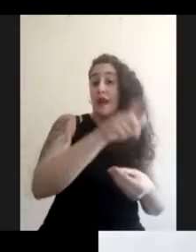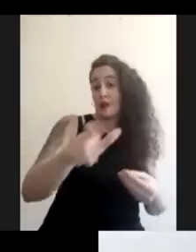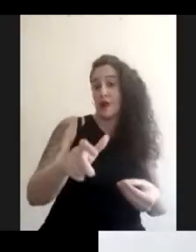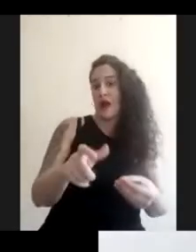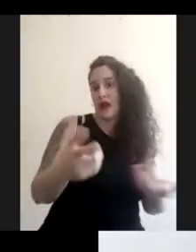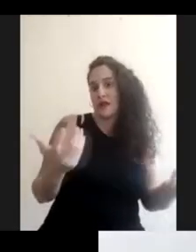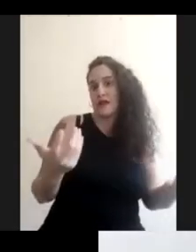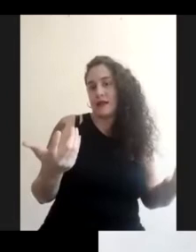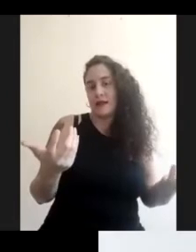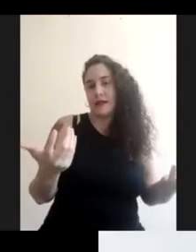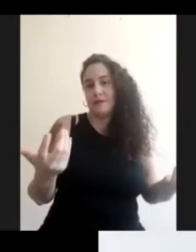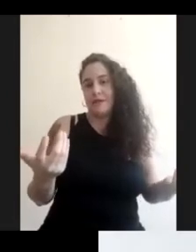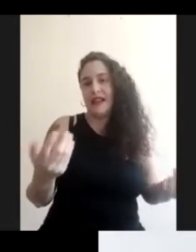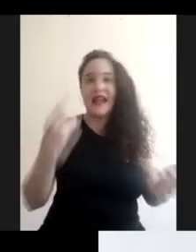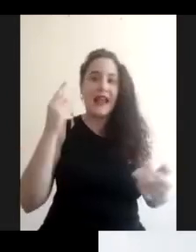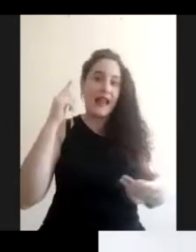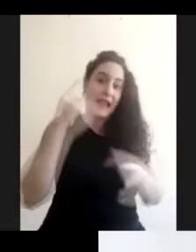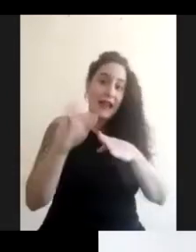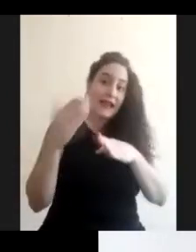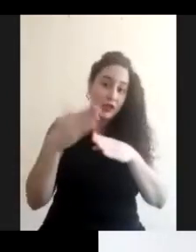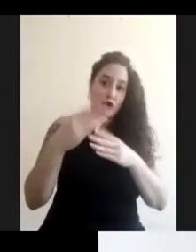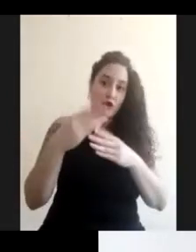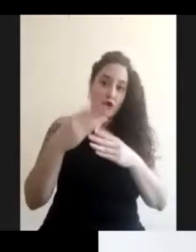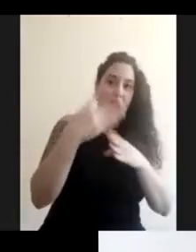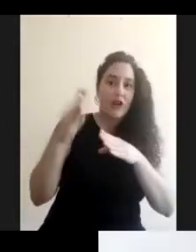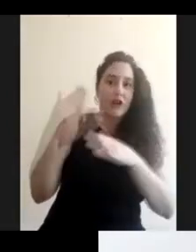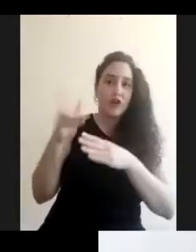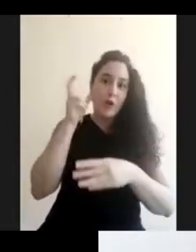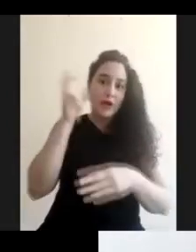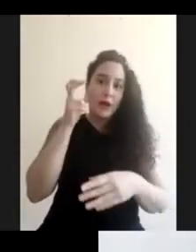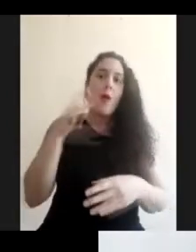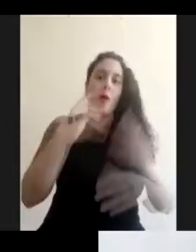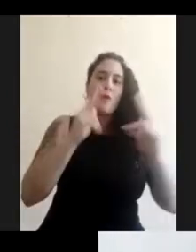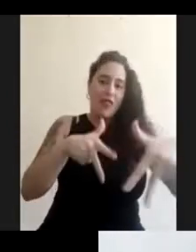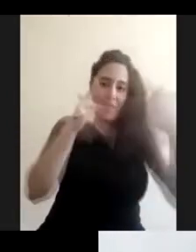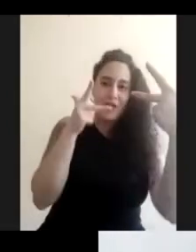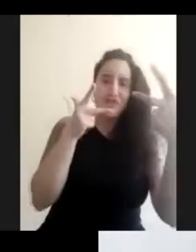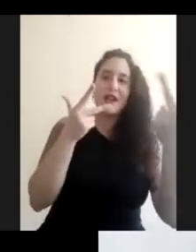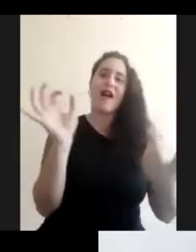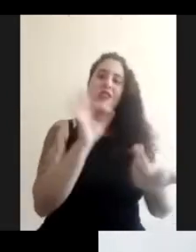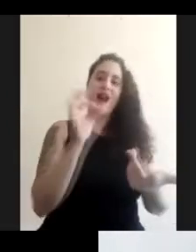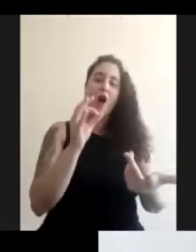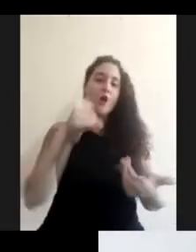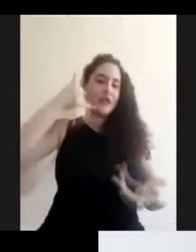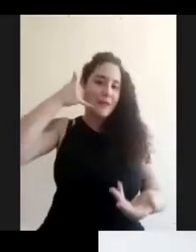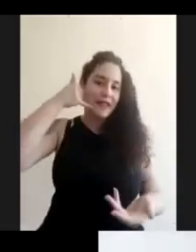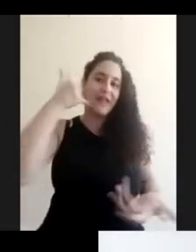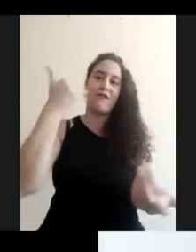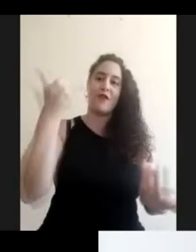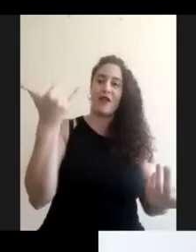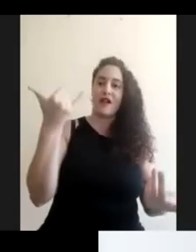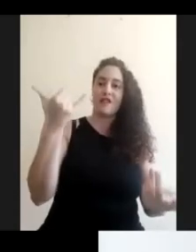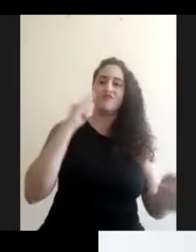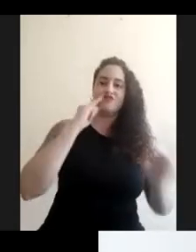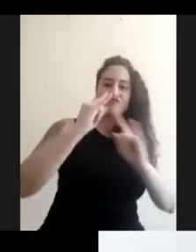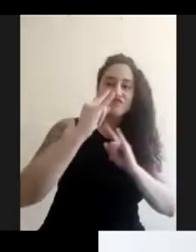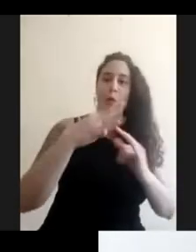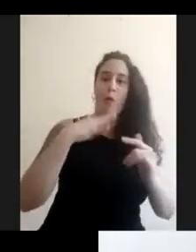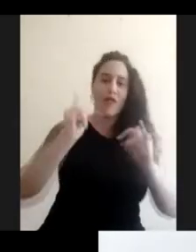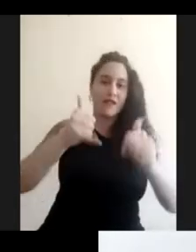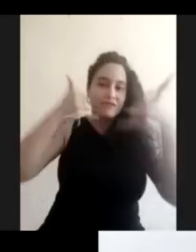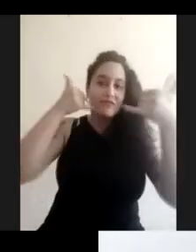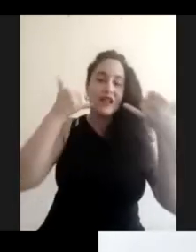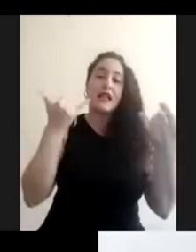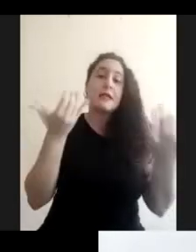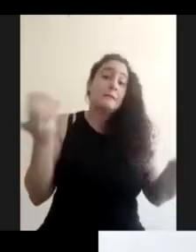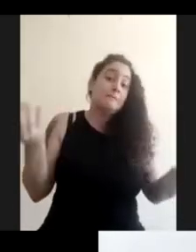tienen el resto, con muchos se estaban pudiendo hacer videollamadas o llamadas telefónicas, o en fin, más o menos